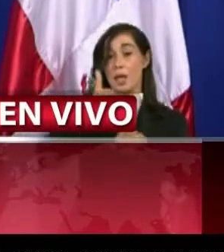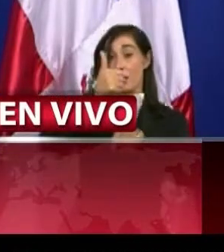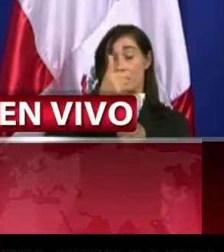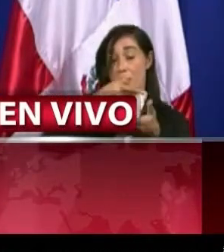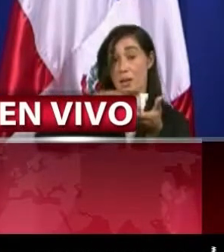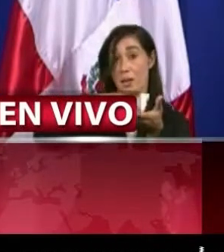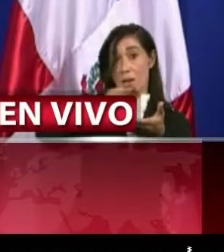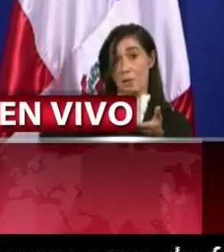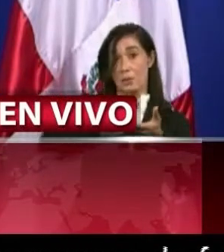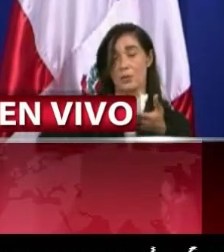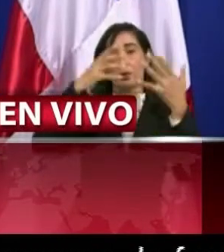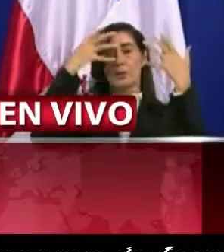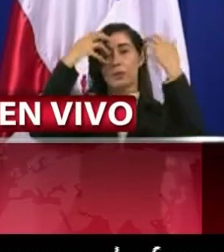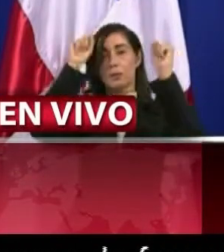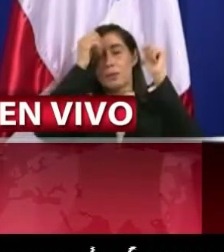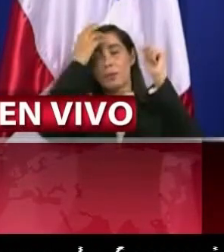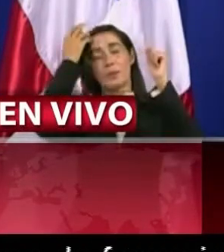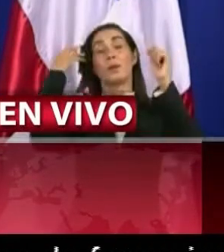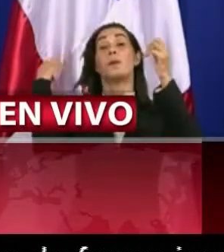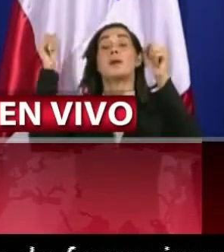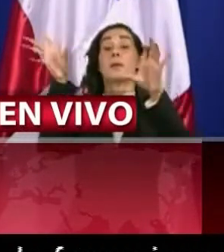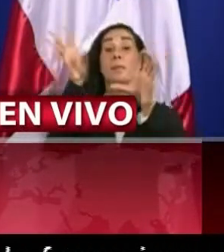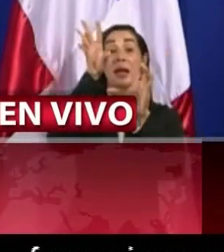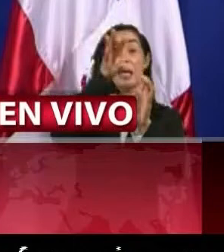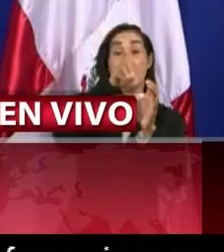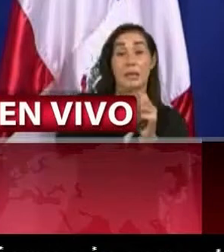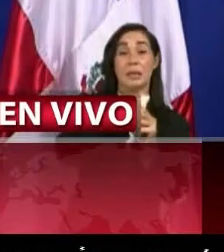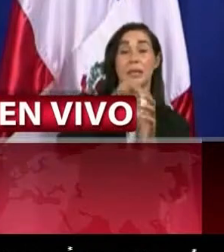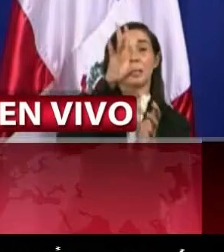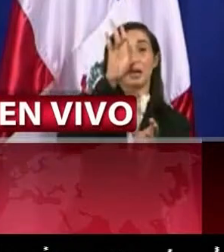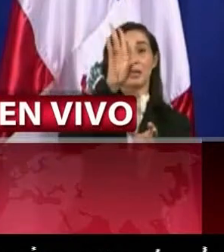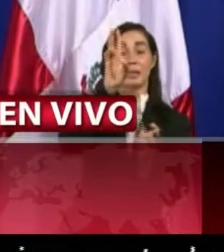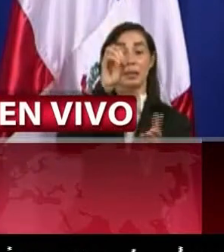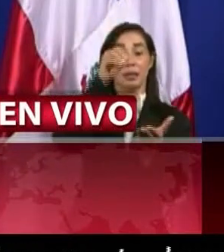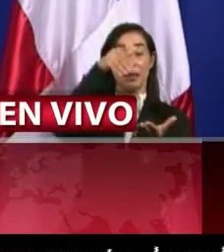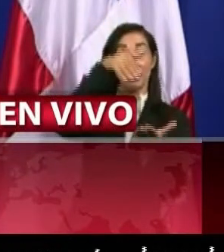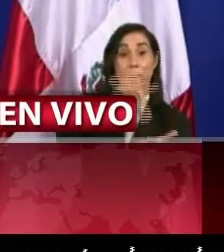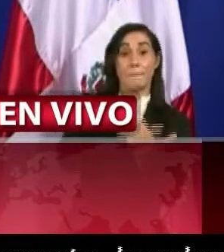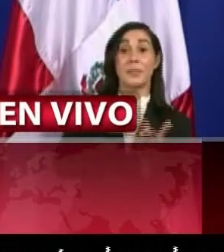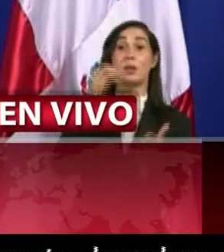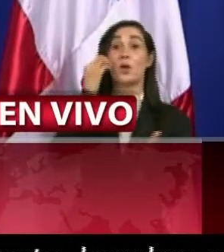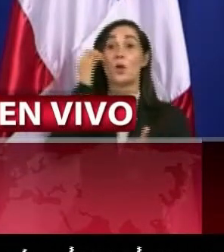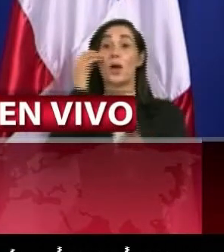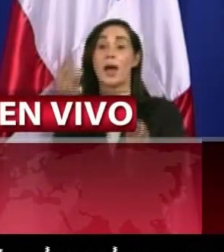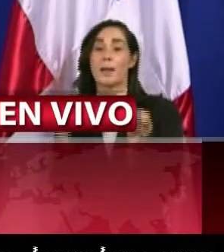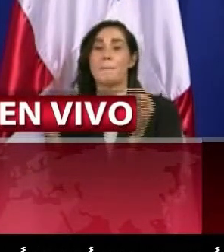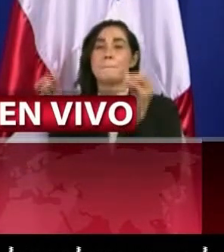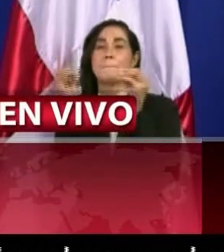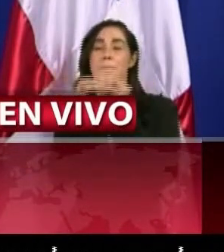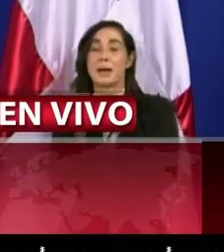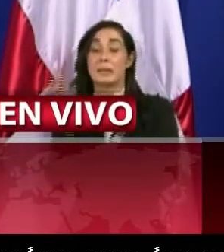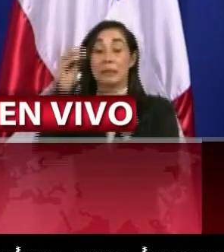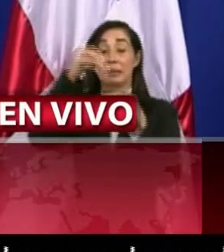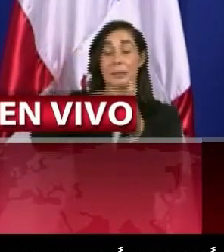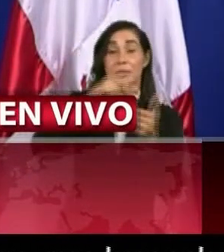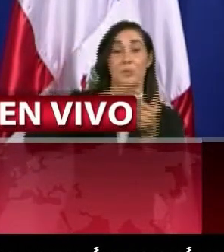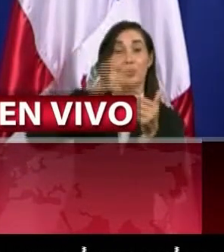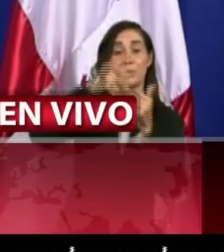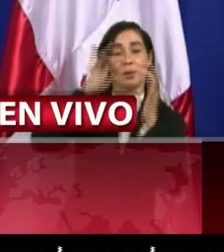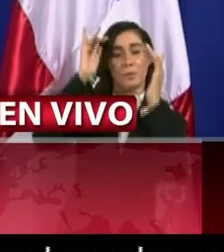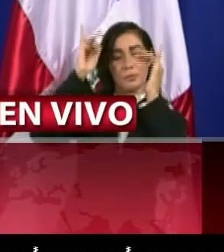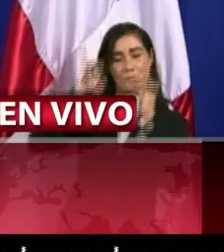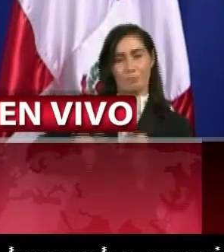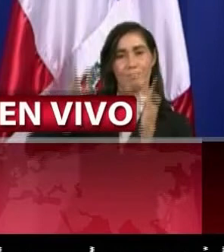señor presidente para integrar 70,000 hogares más al programa Quédate en